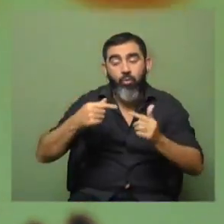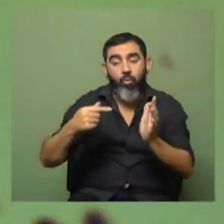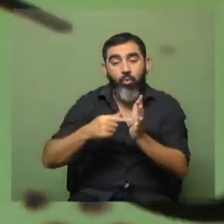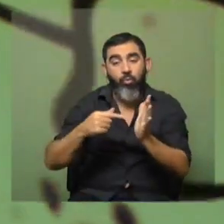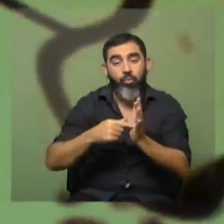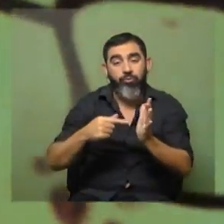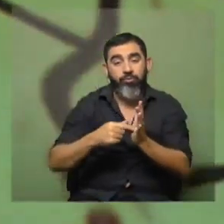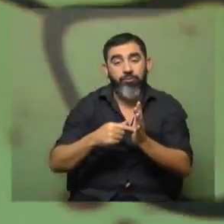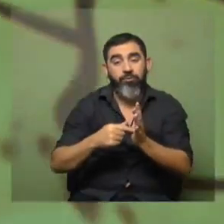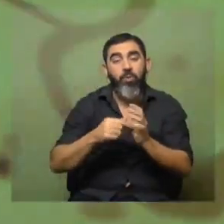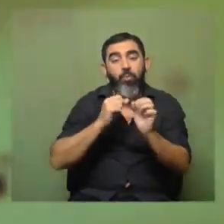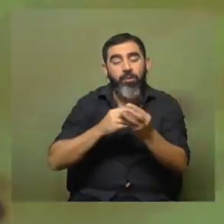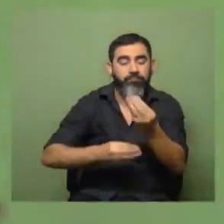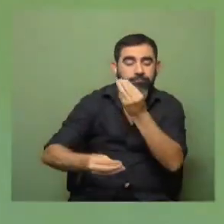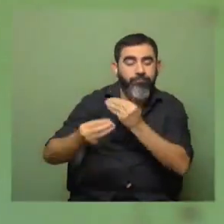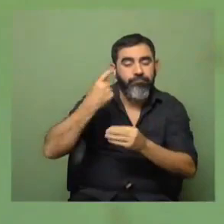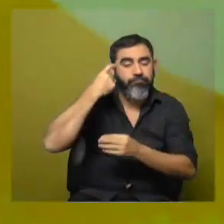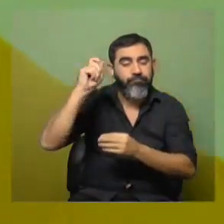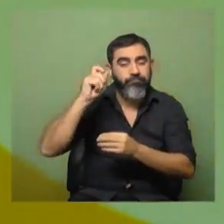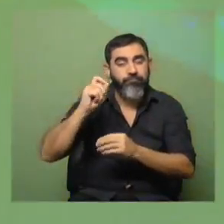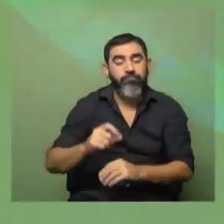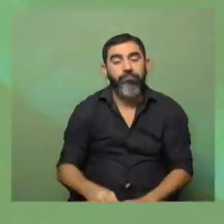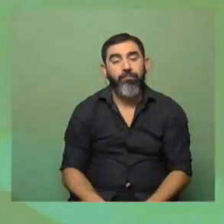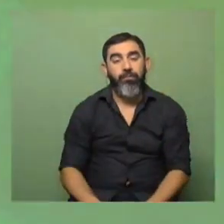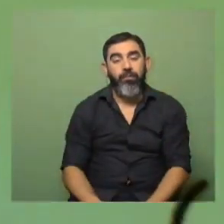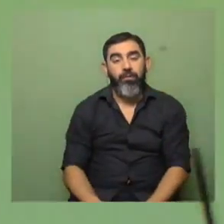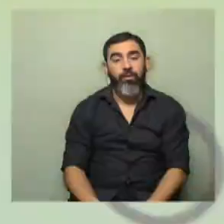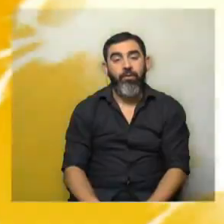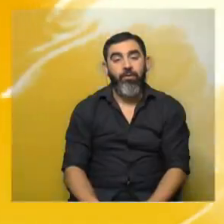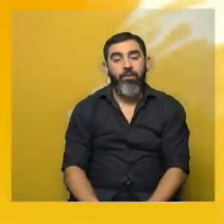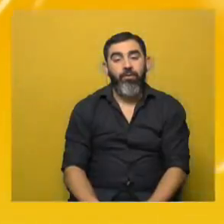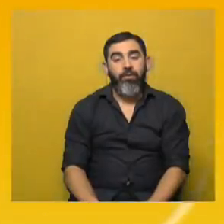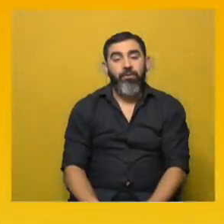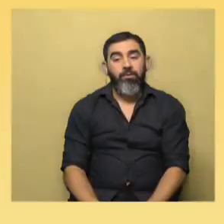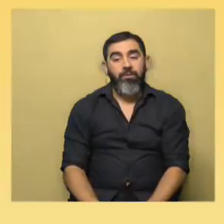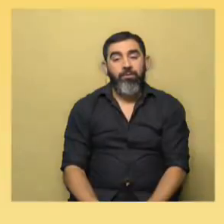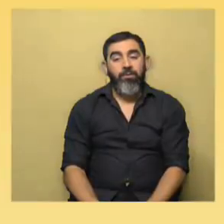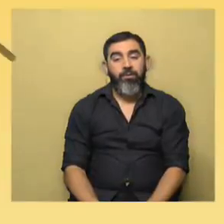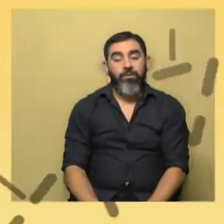específicos, bueno, esto se puede reemplazar con ingenio y también con creatividad.